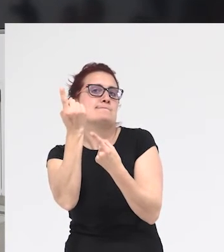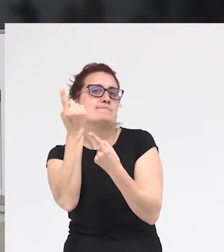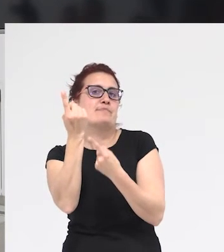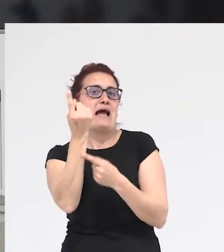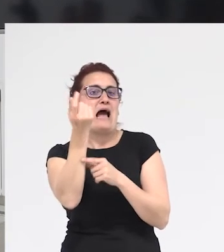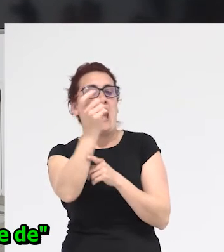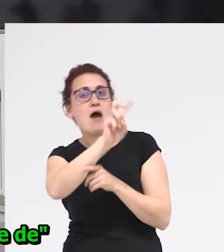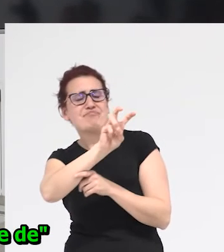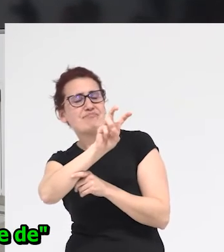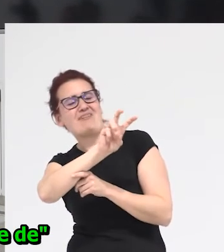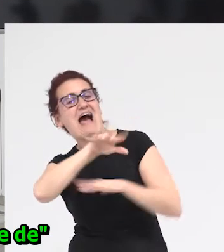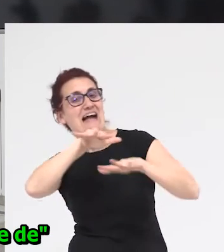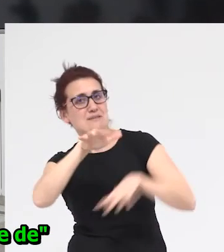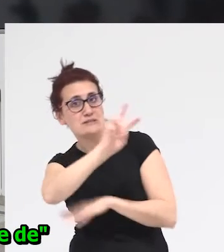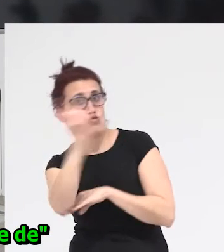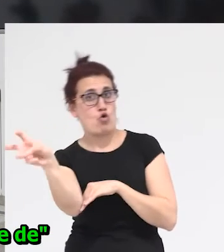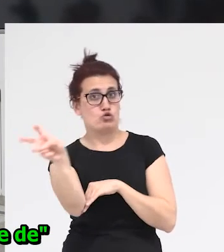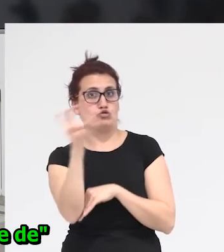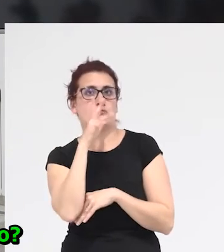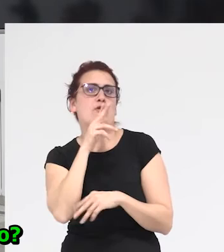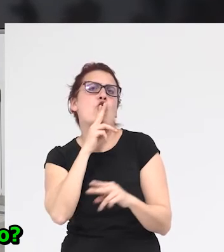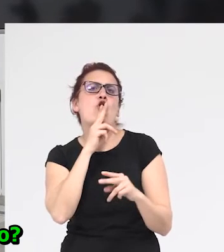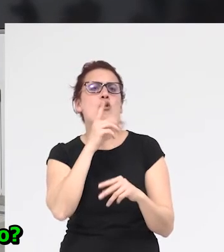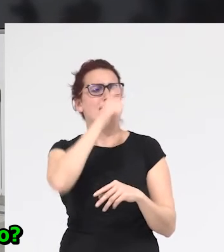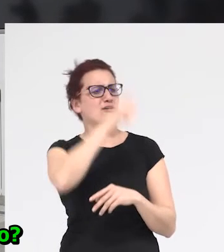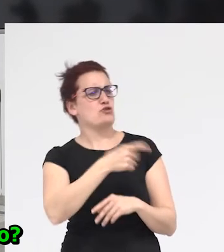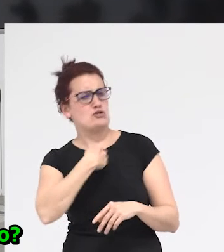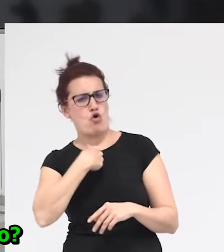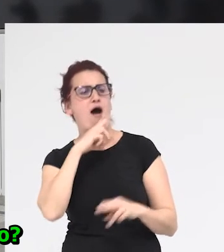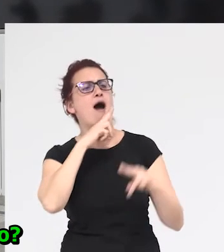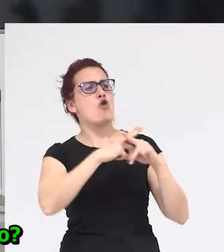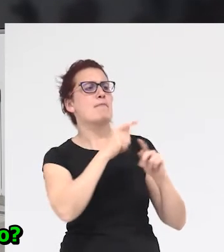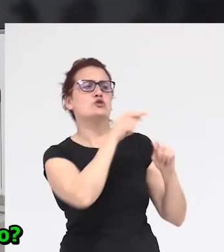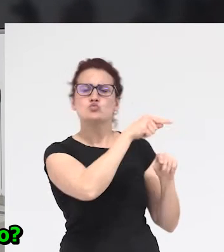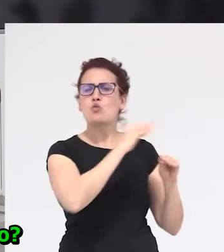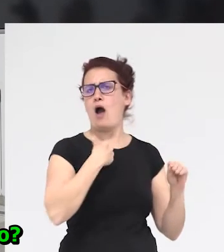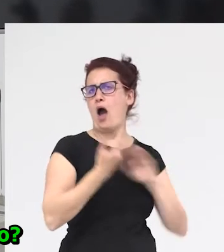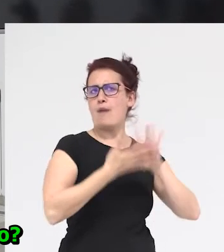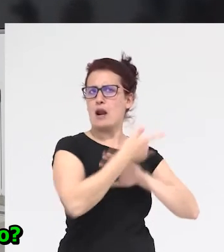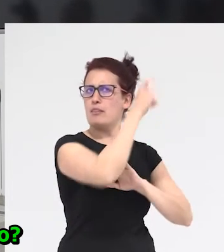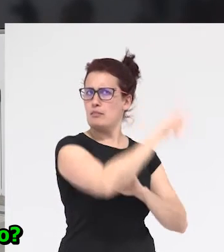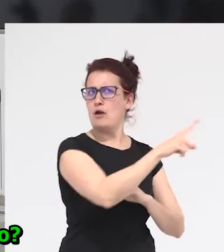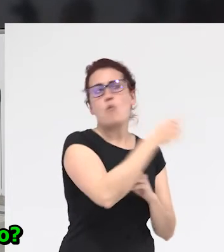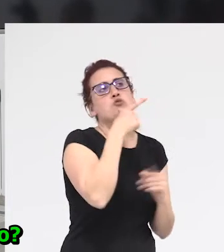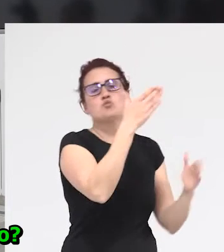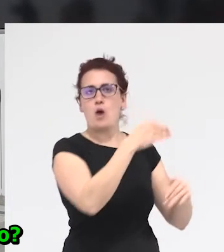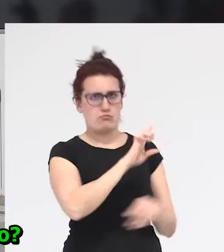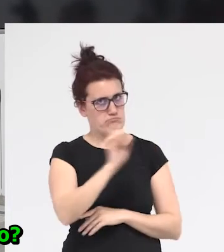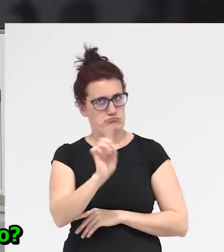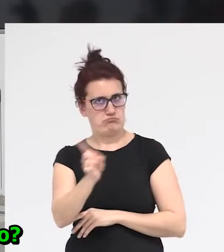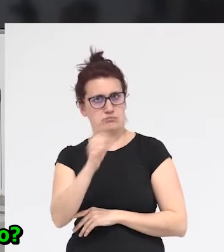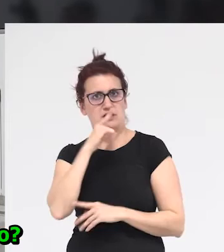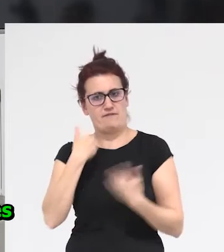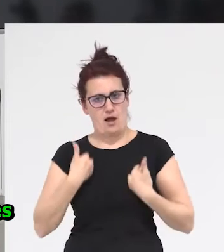hacia otros activismos también, que es como no hablemos en nombre de, ¿no? Y esta idea de un